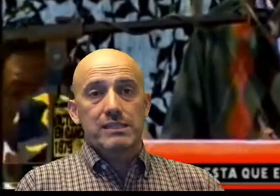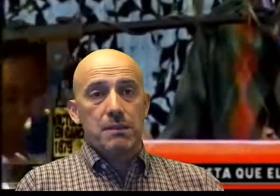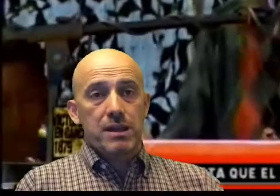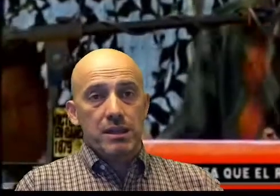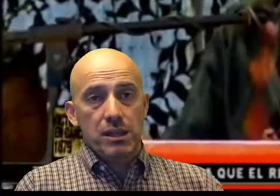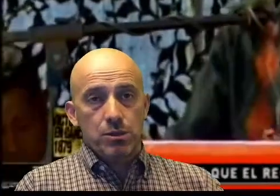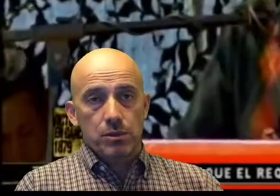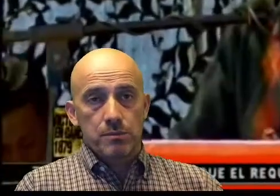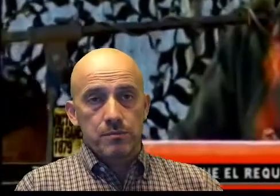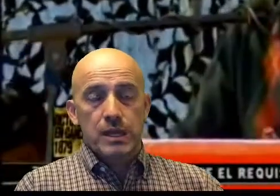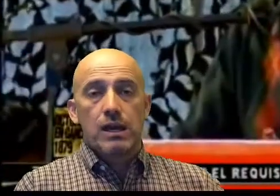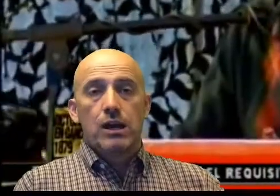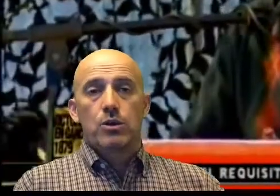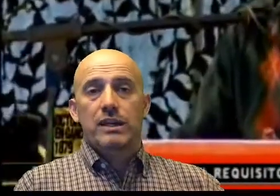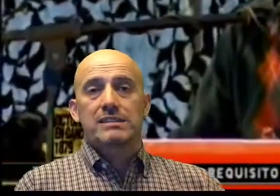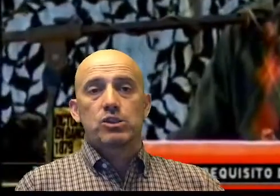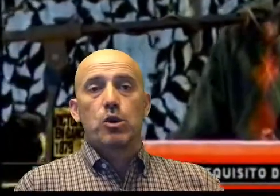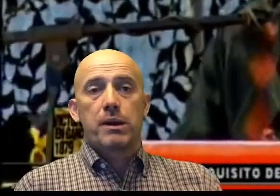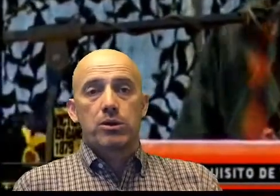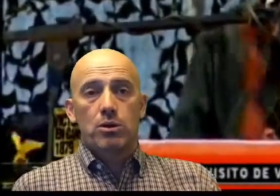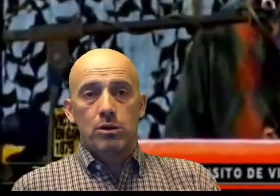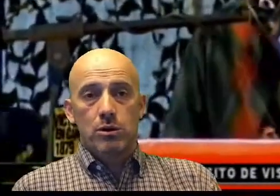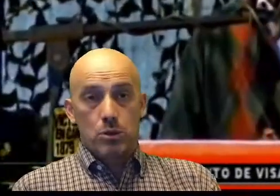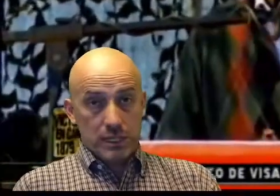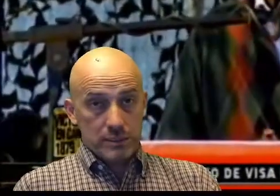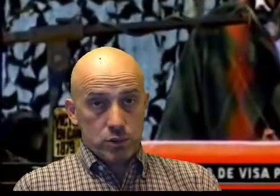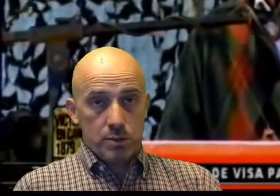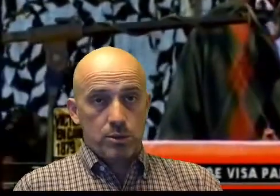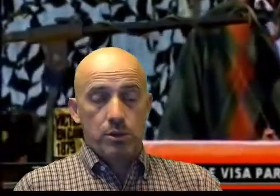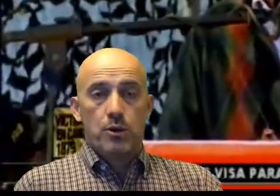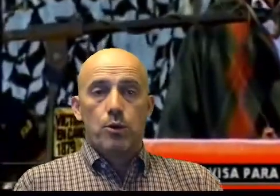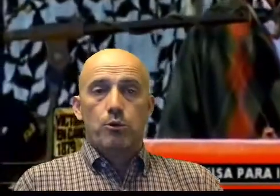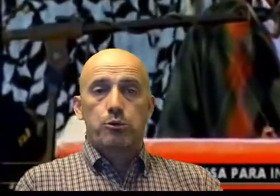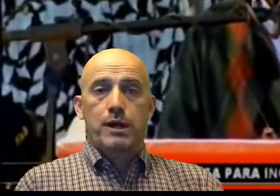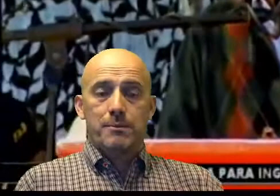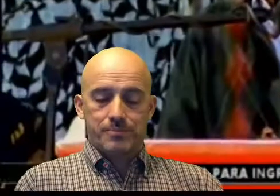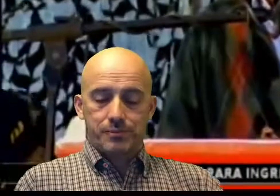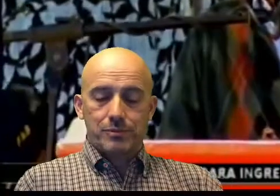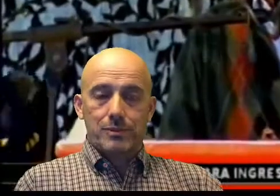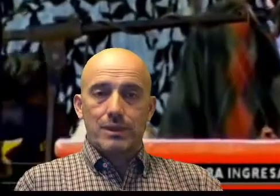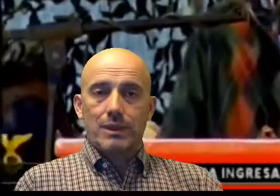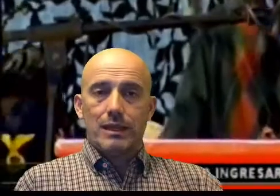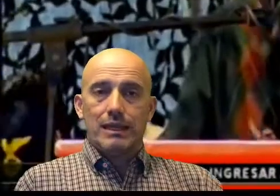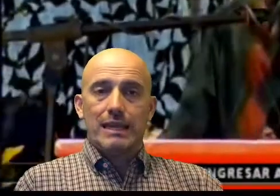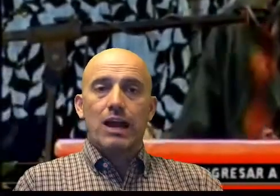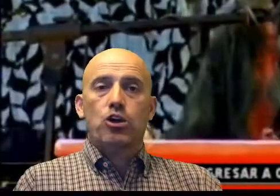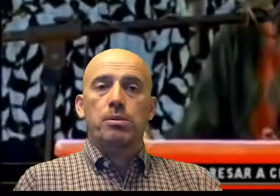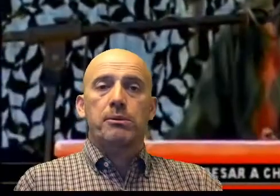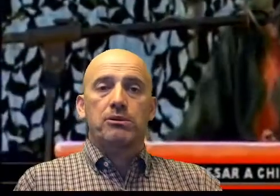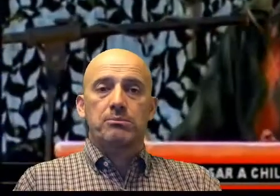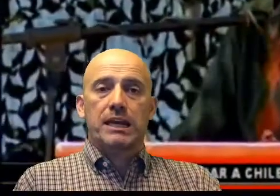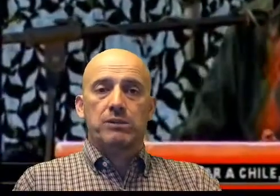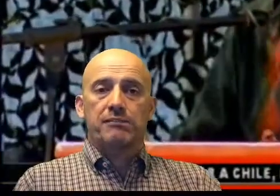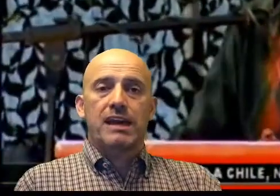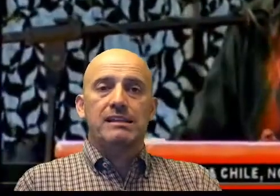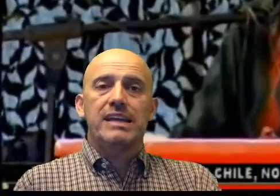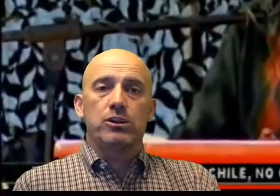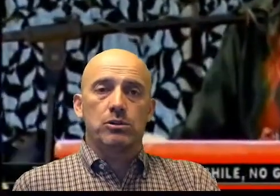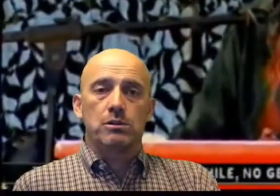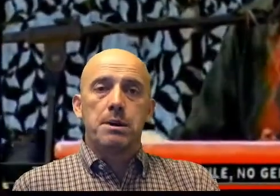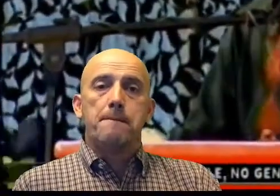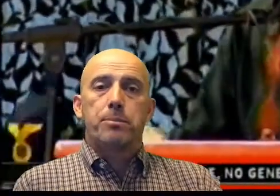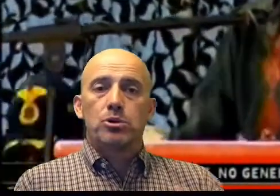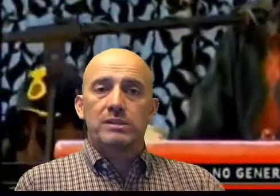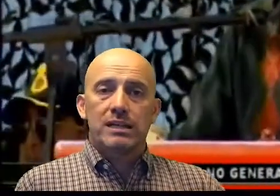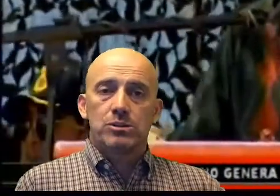diario que está perdido lo que se recuperó lo que se recuperó fue la mecanografía del